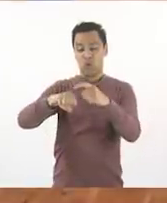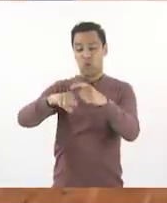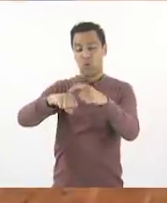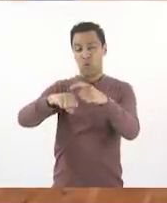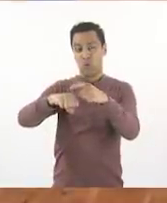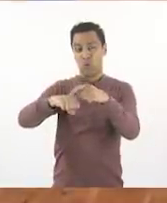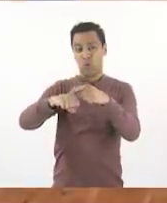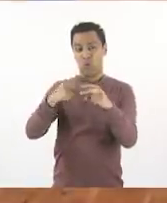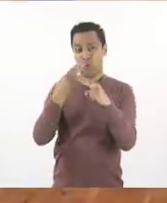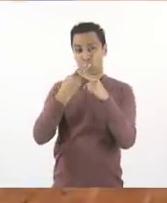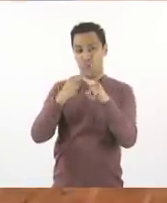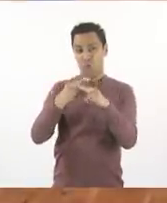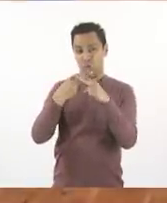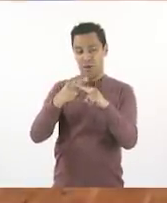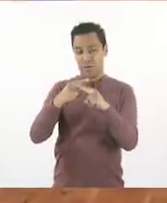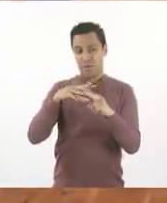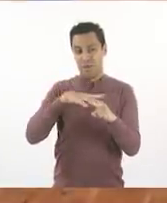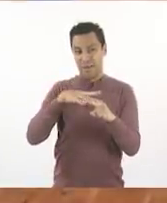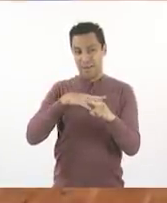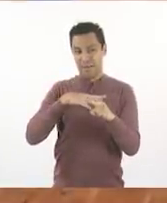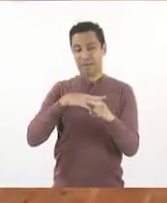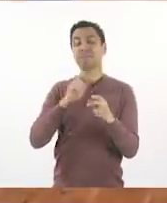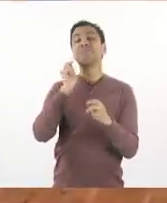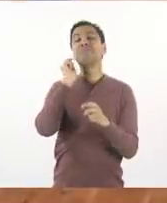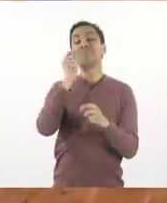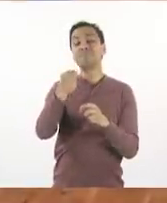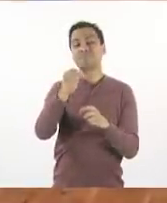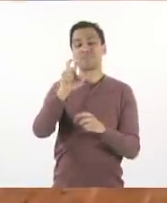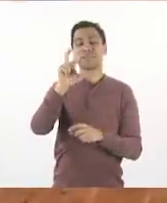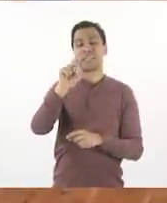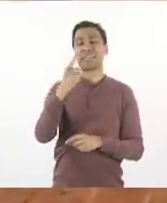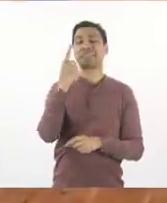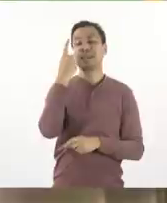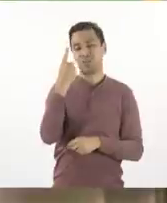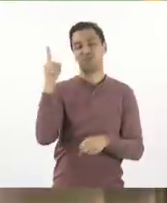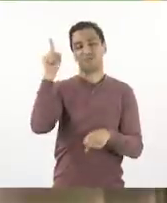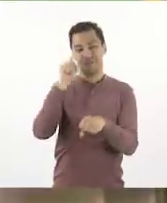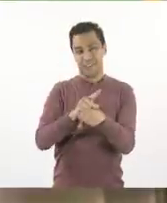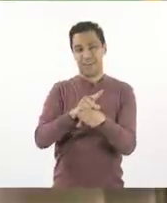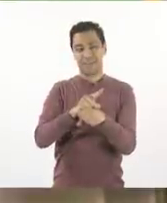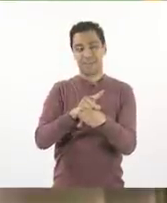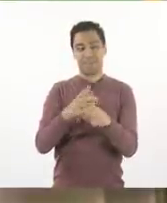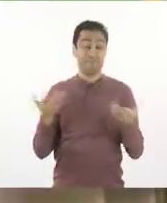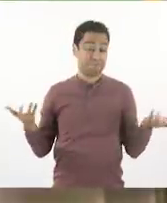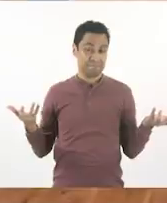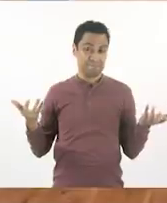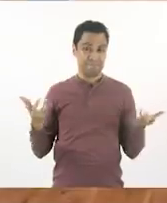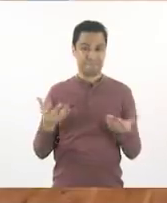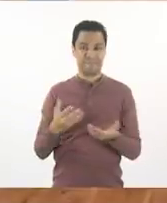julio. 31 días. Porque cayó en mi nudillo. Así es.